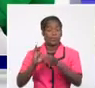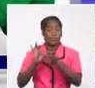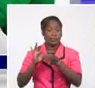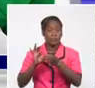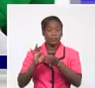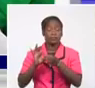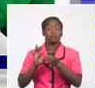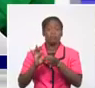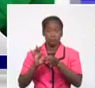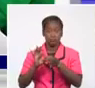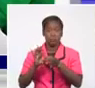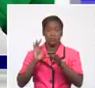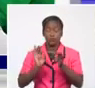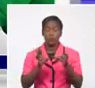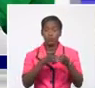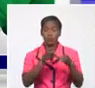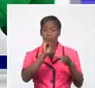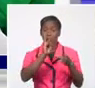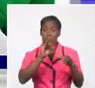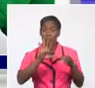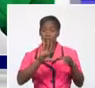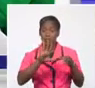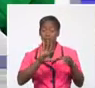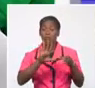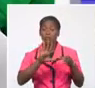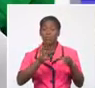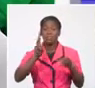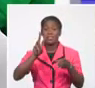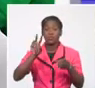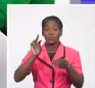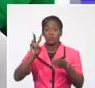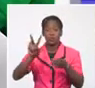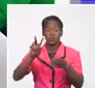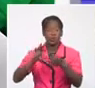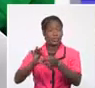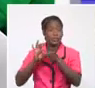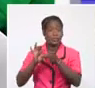75 y 43 graves.